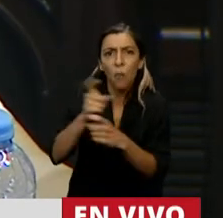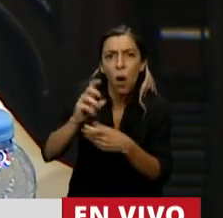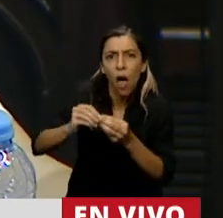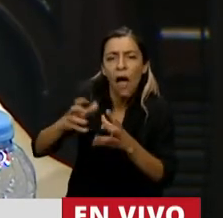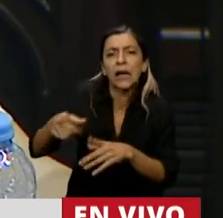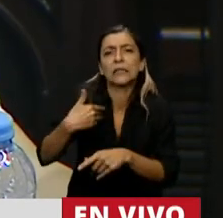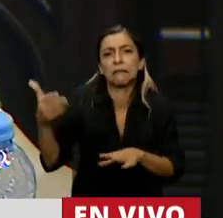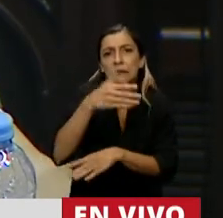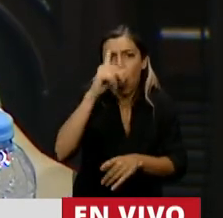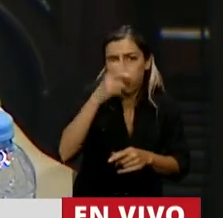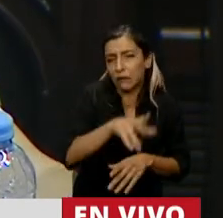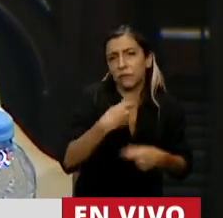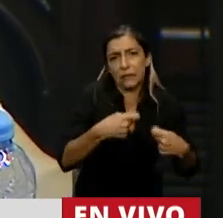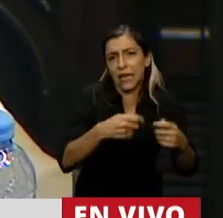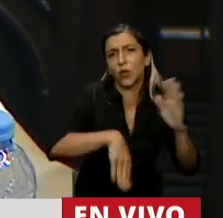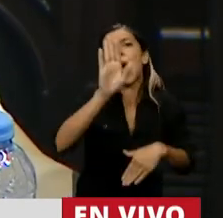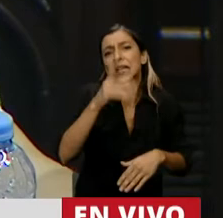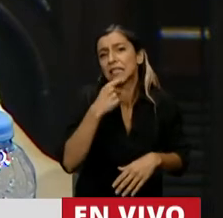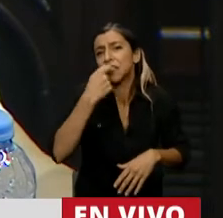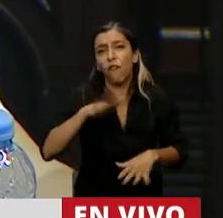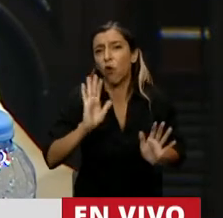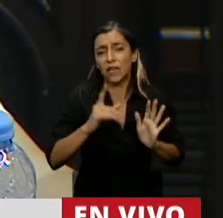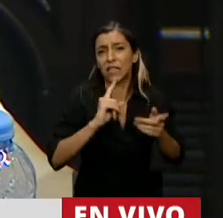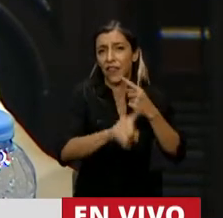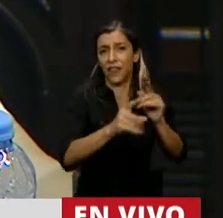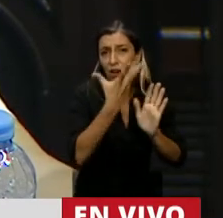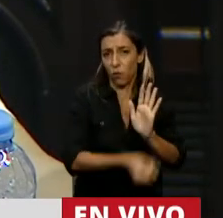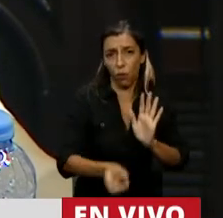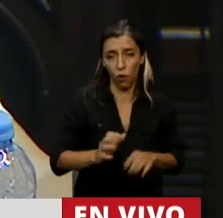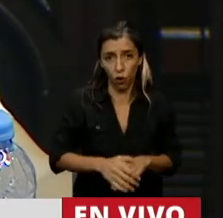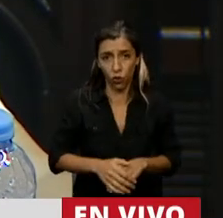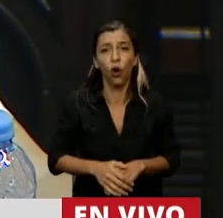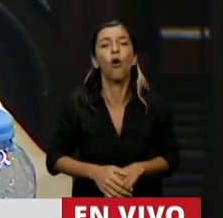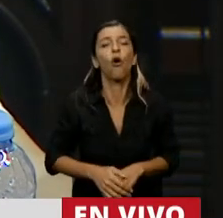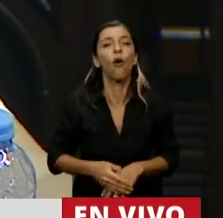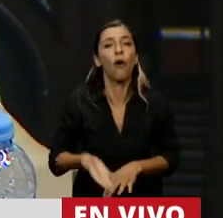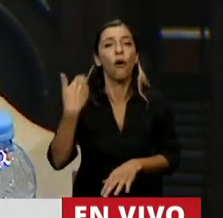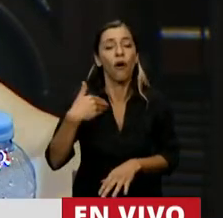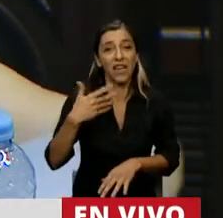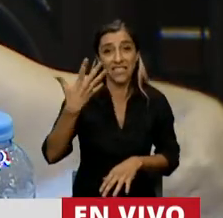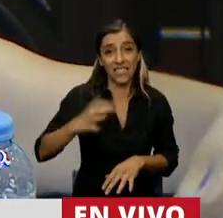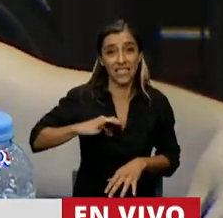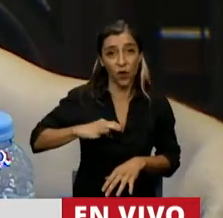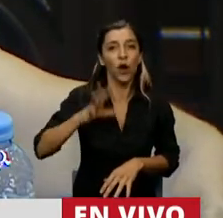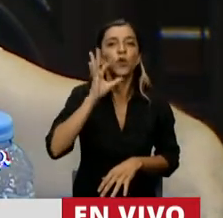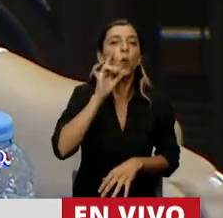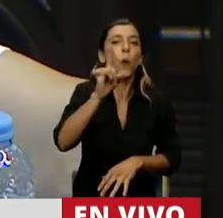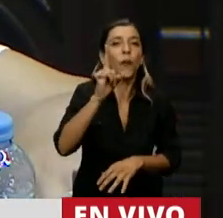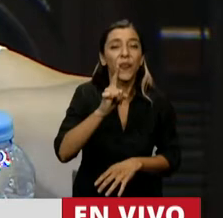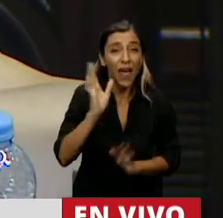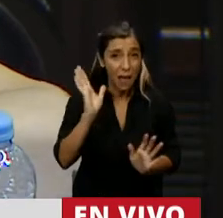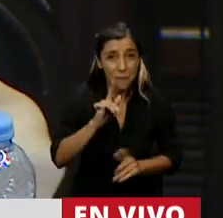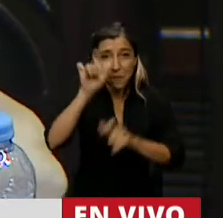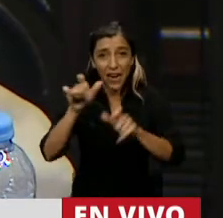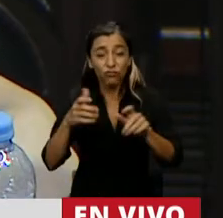últimos 5 años hubo 50.000 egresos hospitalarios por abortos mal